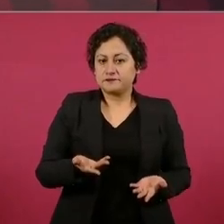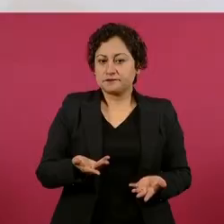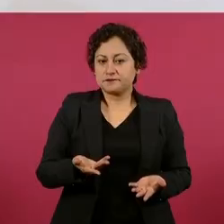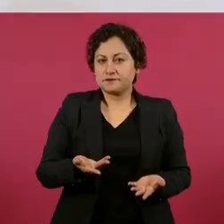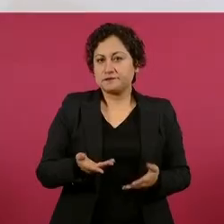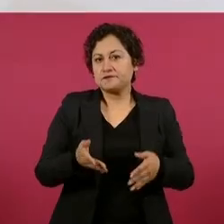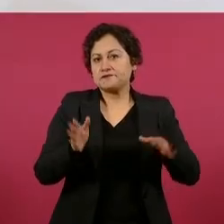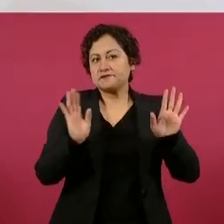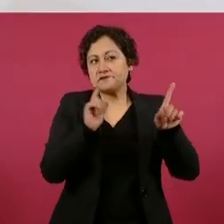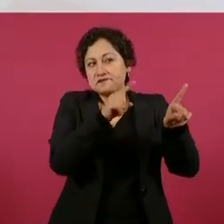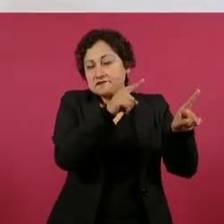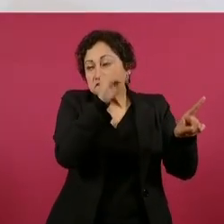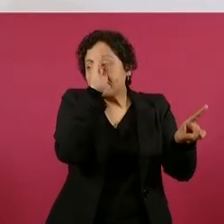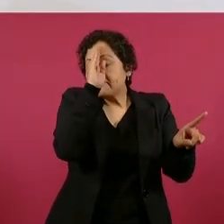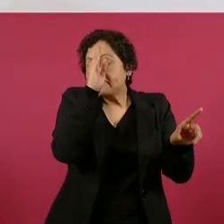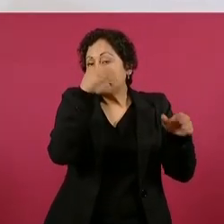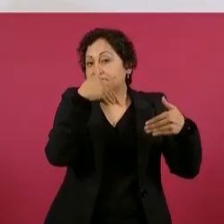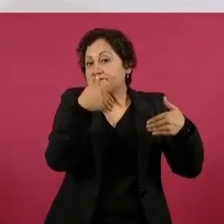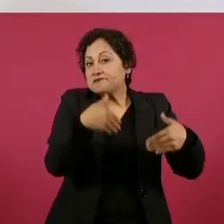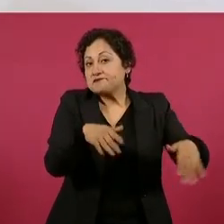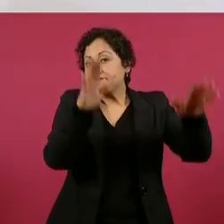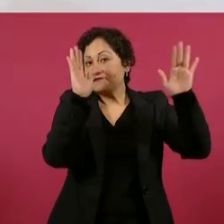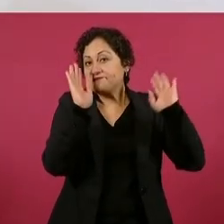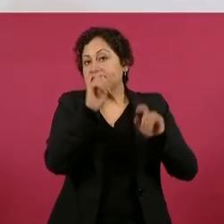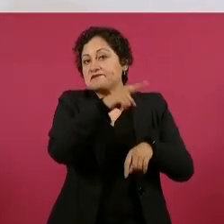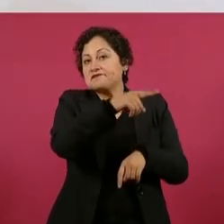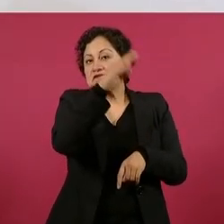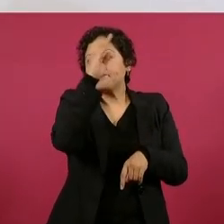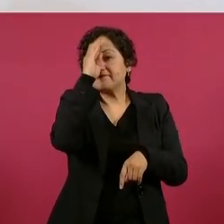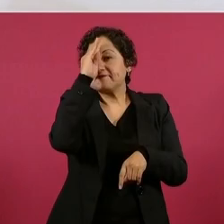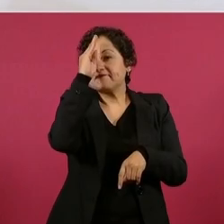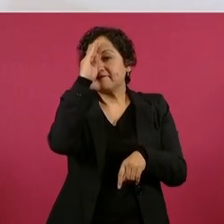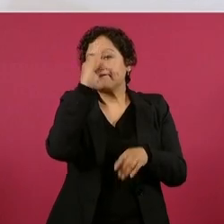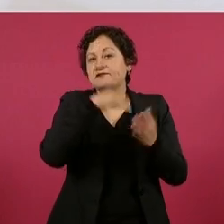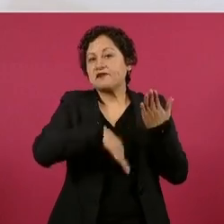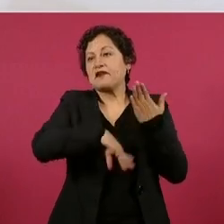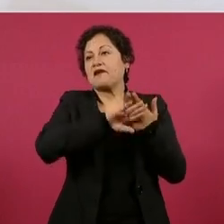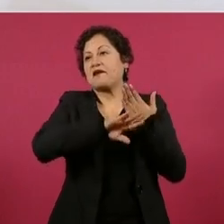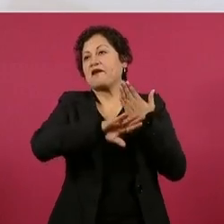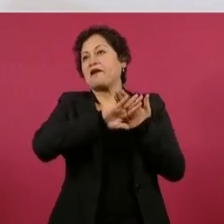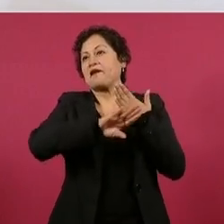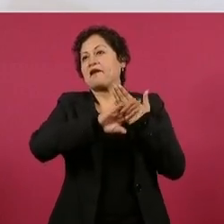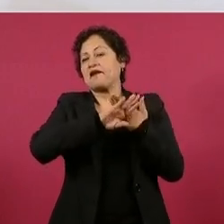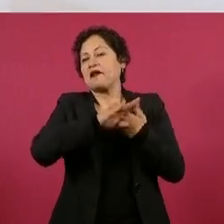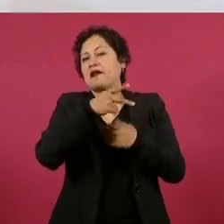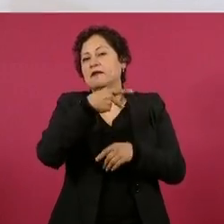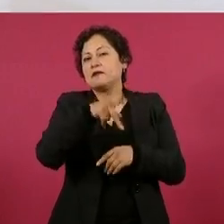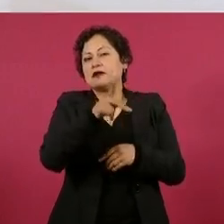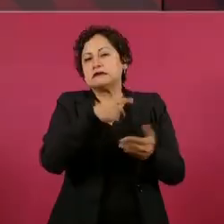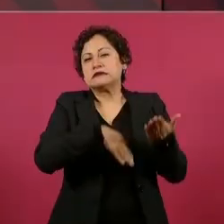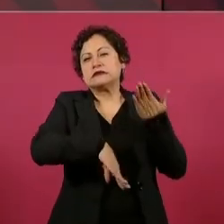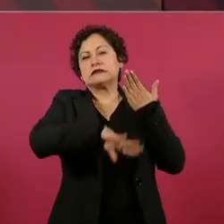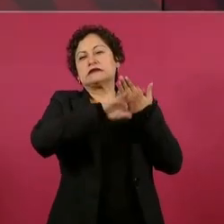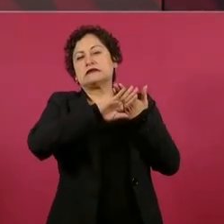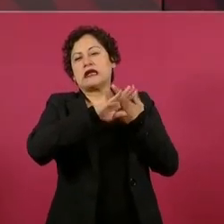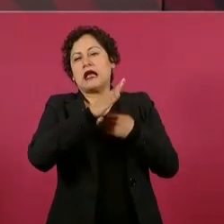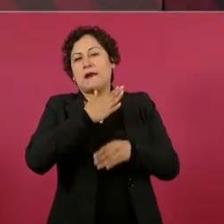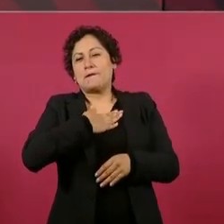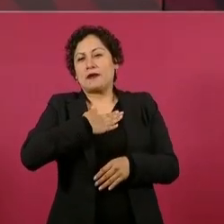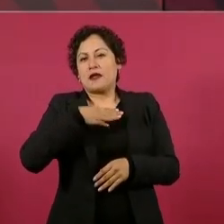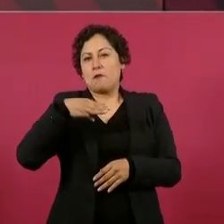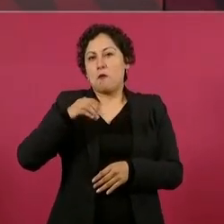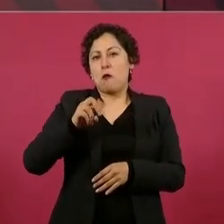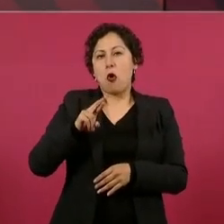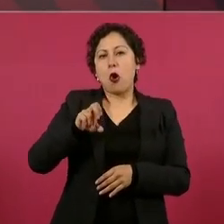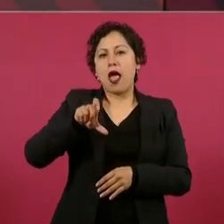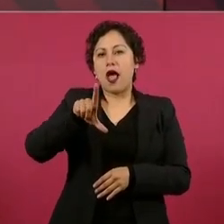supuestamente, ¿no? O aparentemente, me afecta moralmente, es un